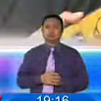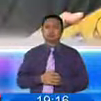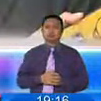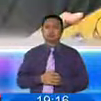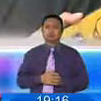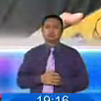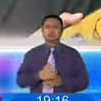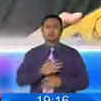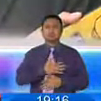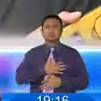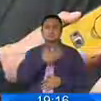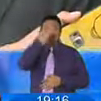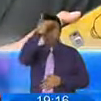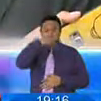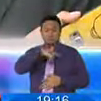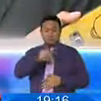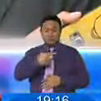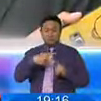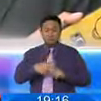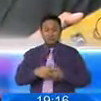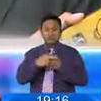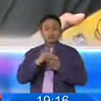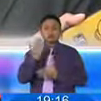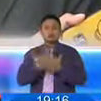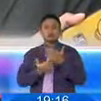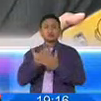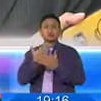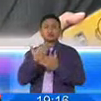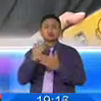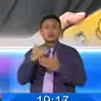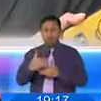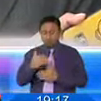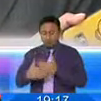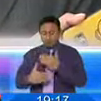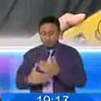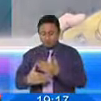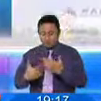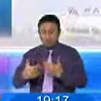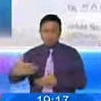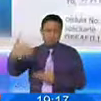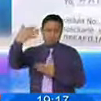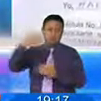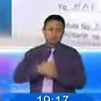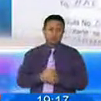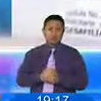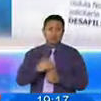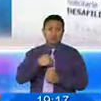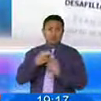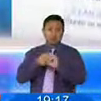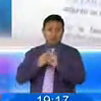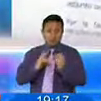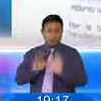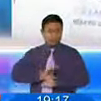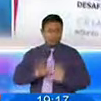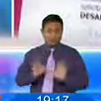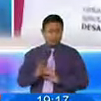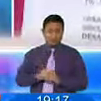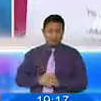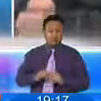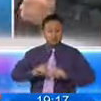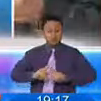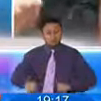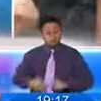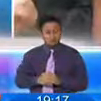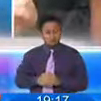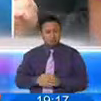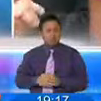He tomado la decisión de empezar una nueva etapa en mi vida política. No me voy de la vida política, pero quiero empezar